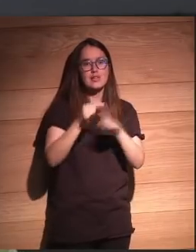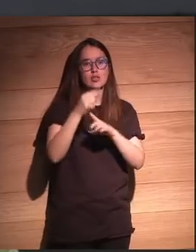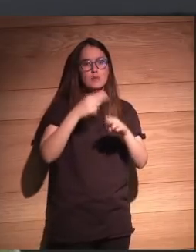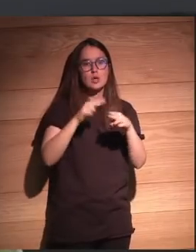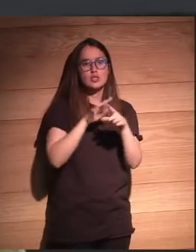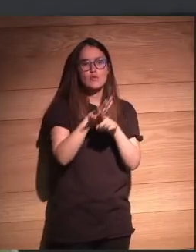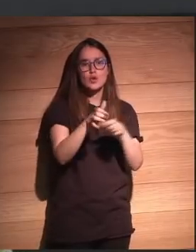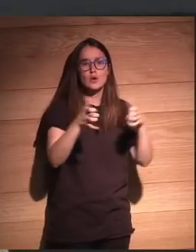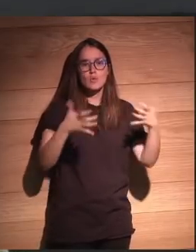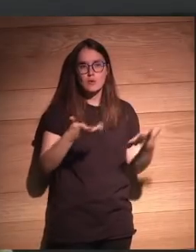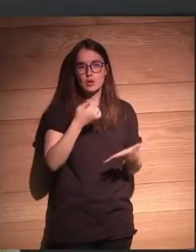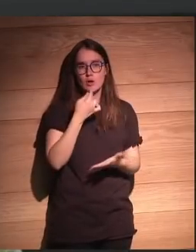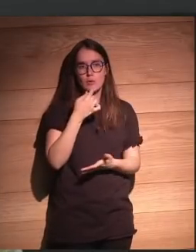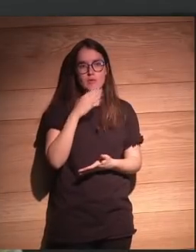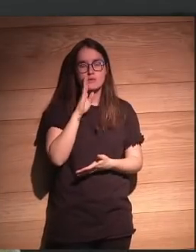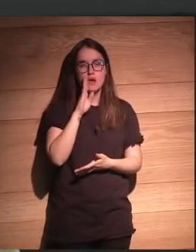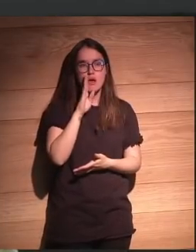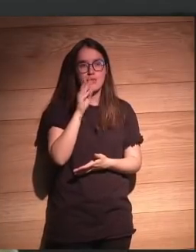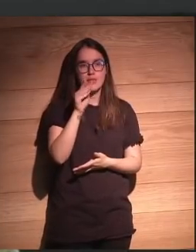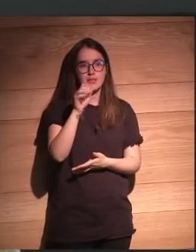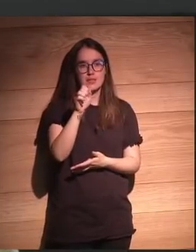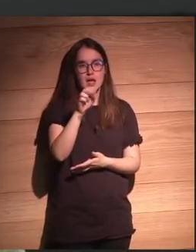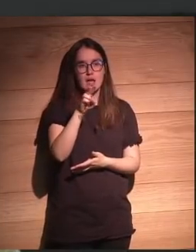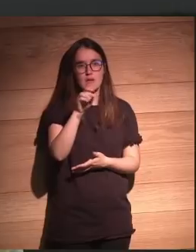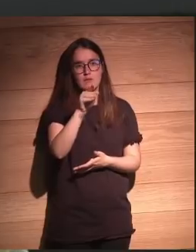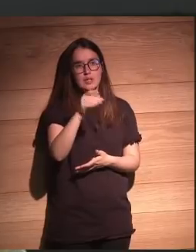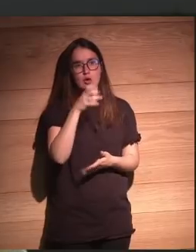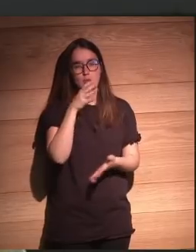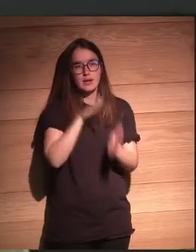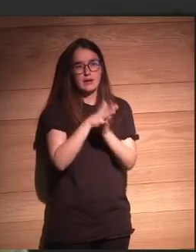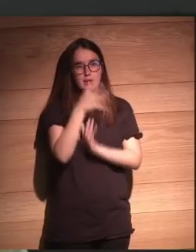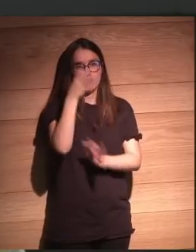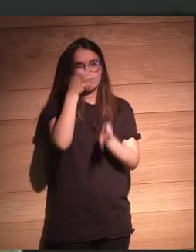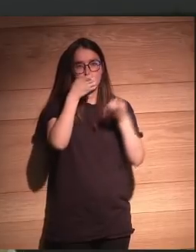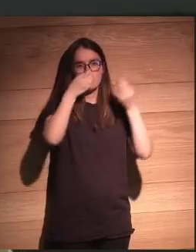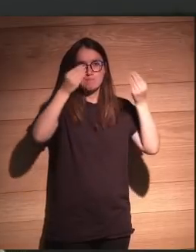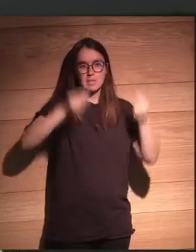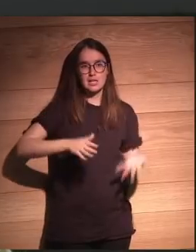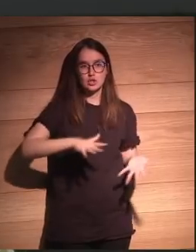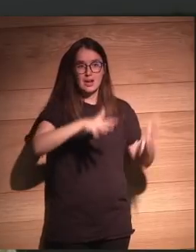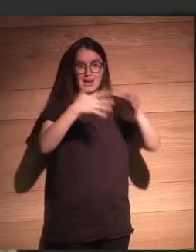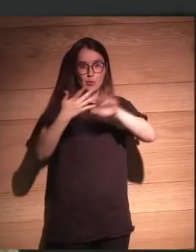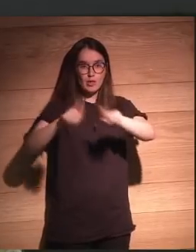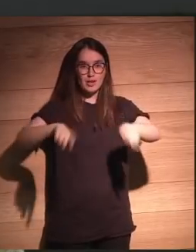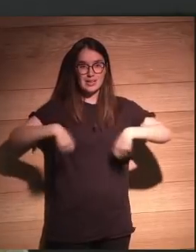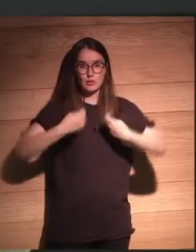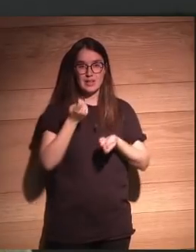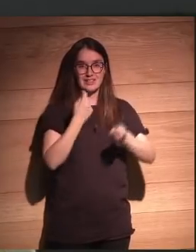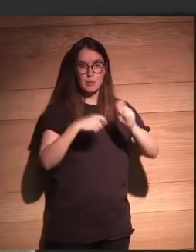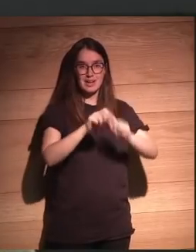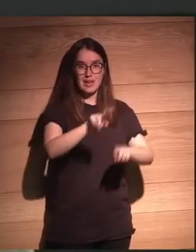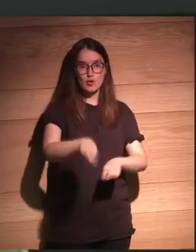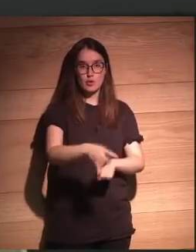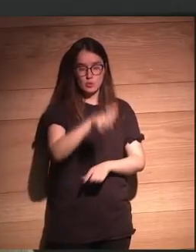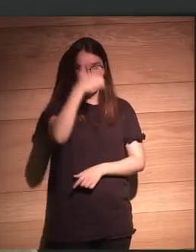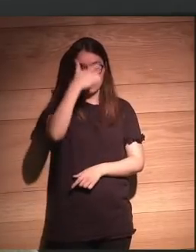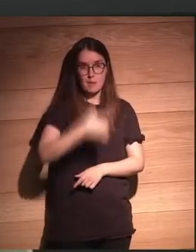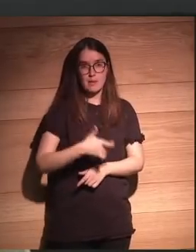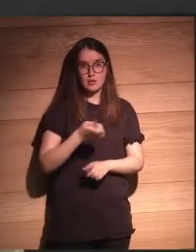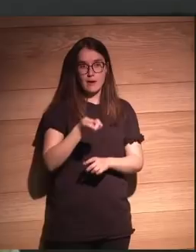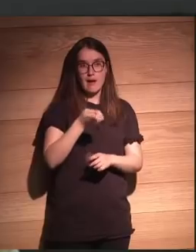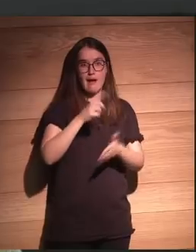políticos influyen, porque como ha dicho David, como queda muy bien descrito en el libro, esto no es la evolución natural del mercado. Cuando a una persona le suben